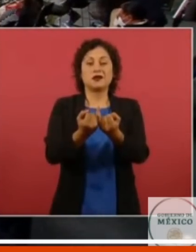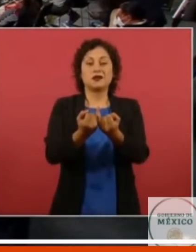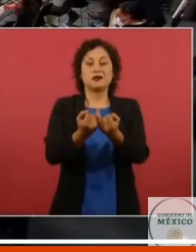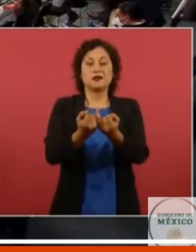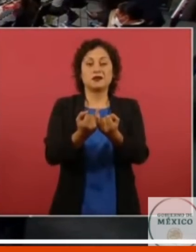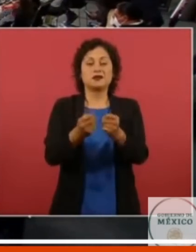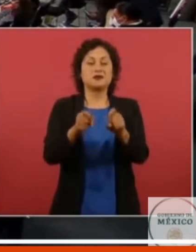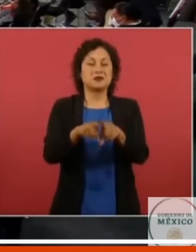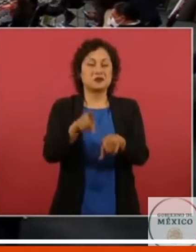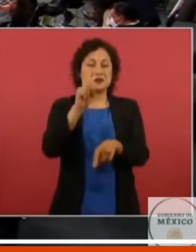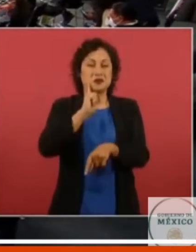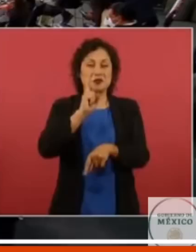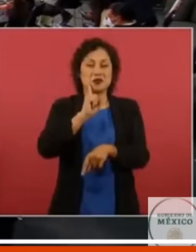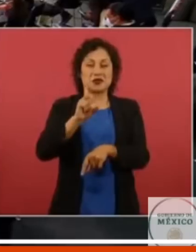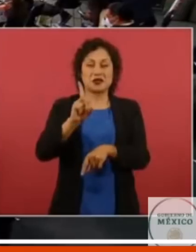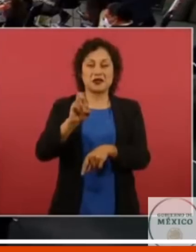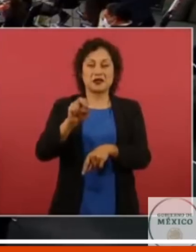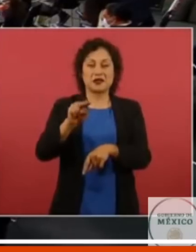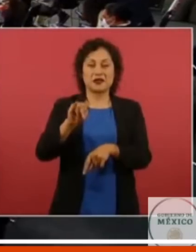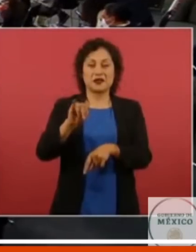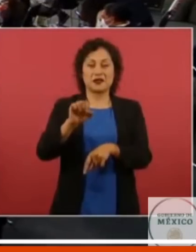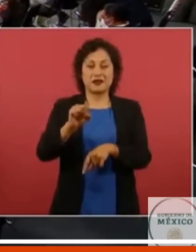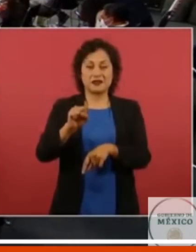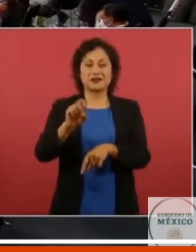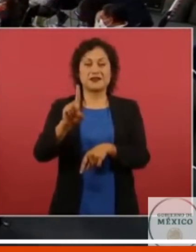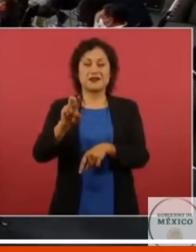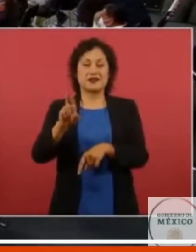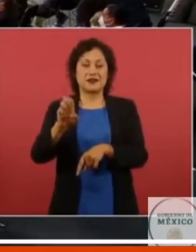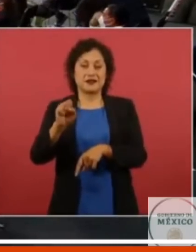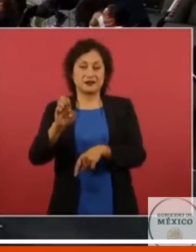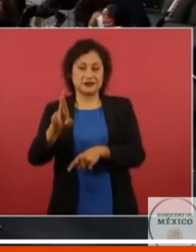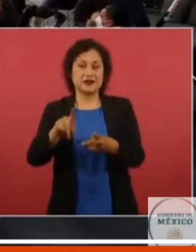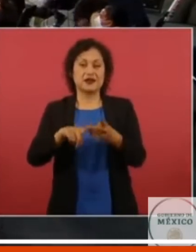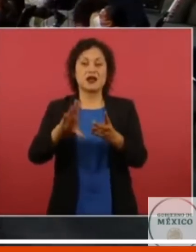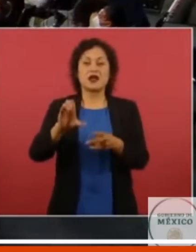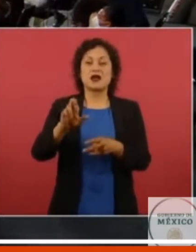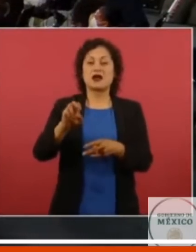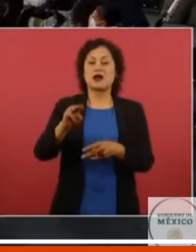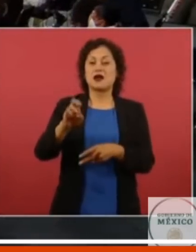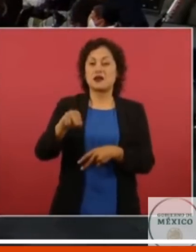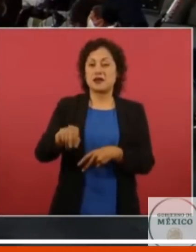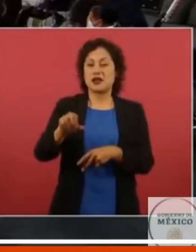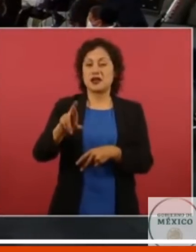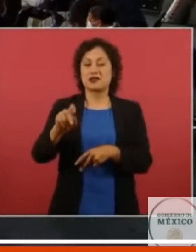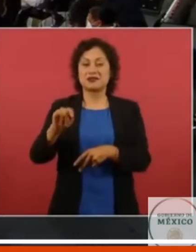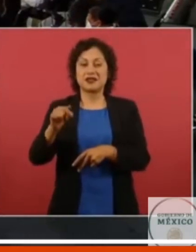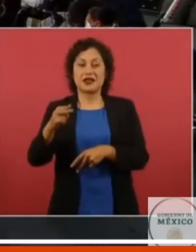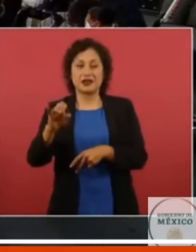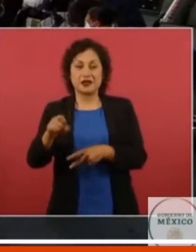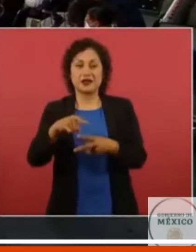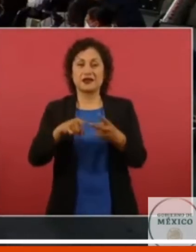Denise Dresser y de Carmen Aristegui, de Lore de Mola, pero hay algo en